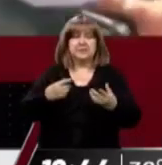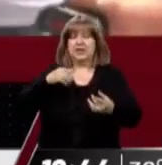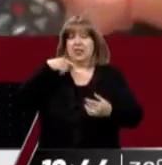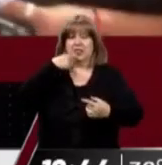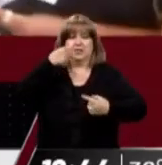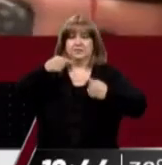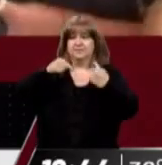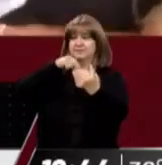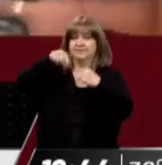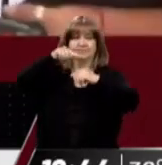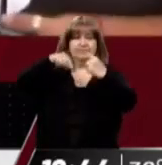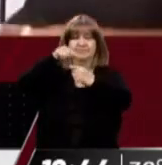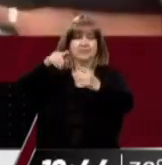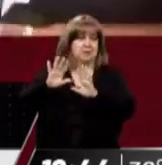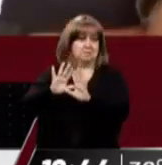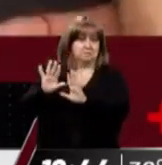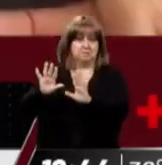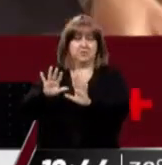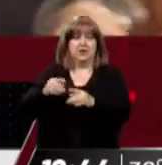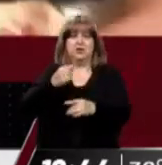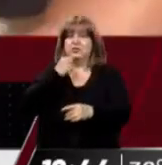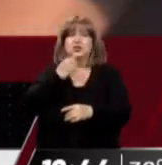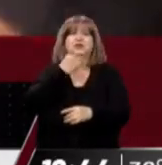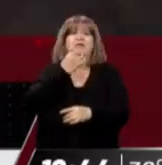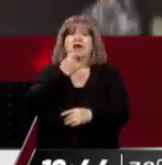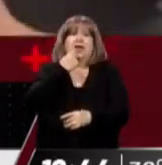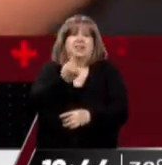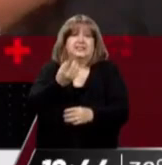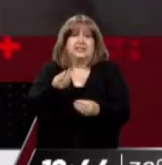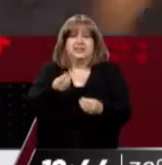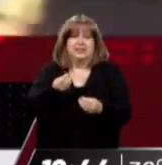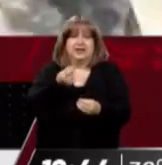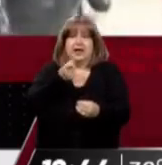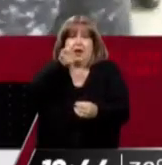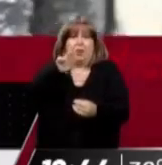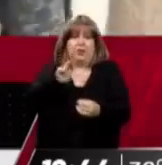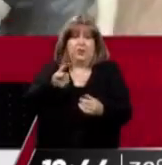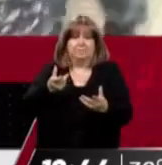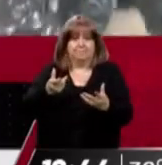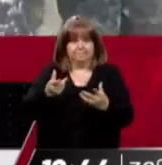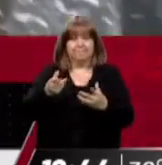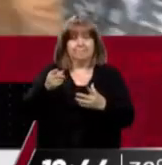Así que llegó un momento que ya no sabían, me parece, qué cosa responder.